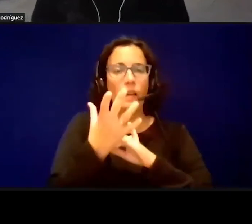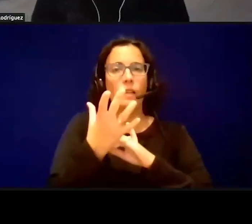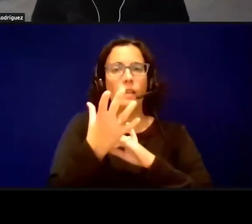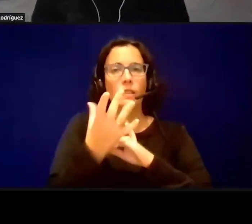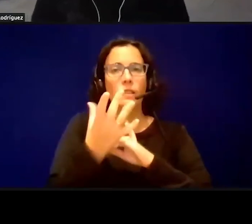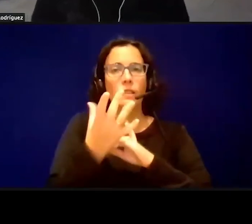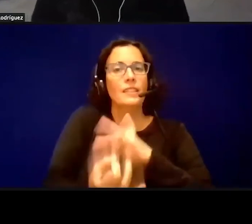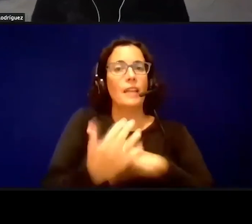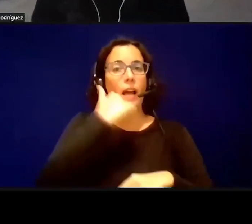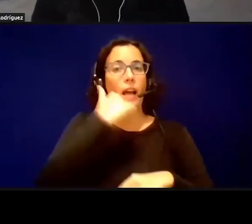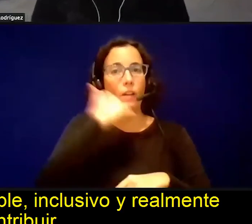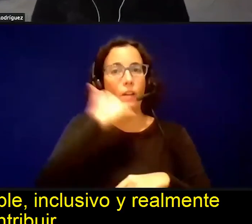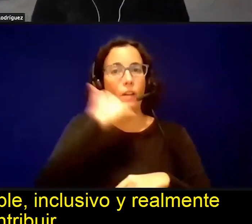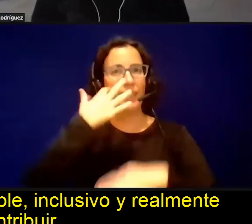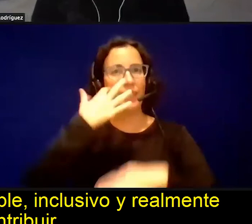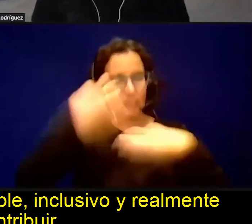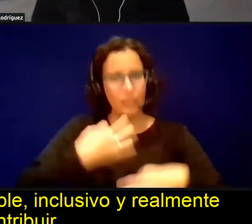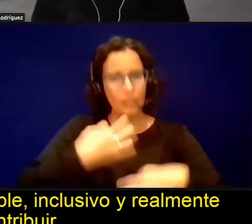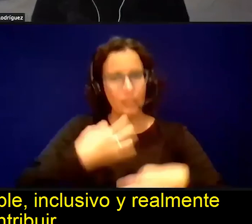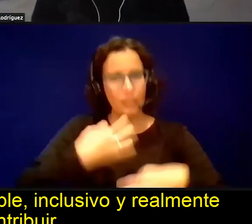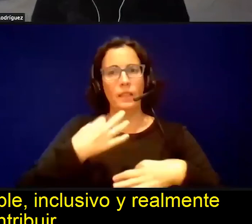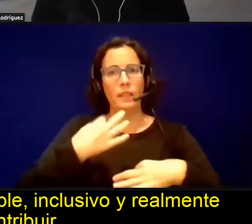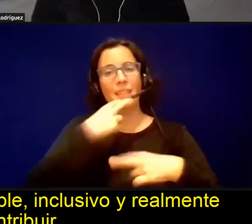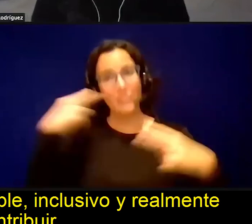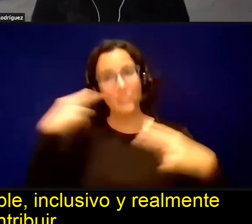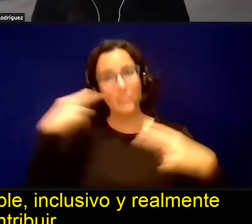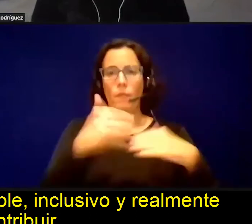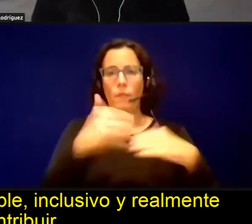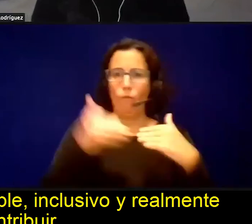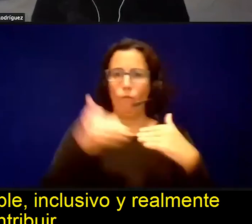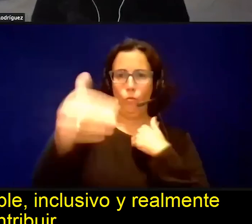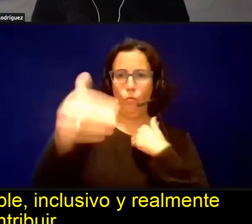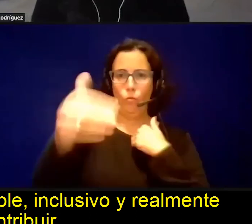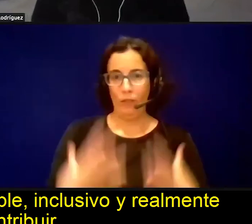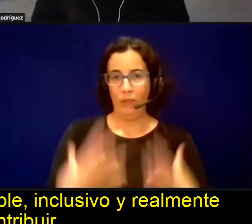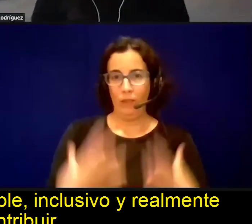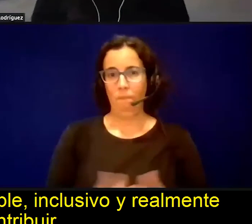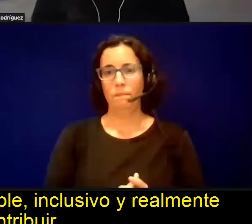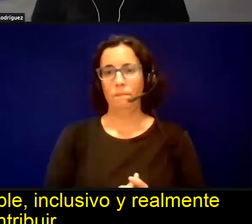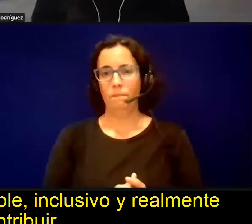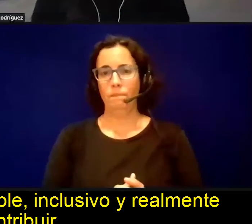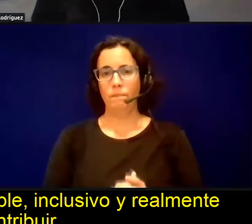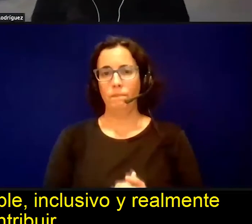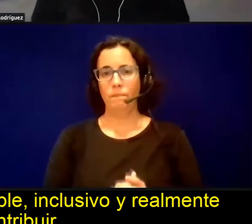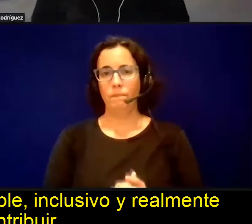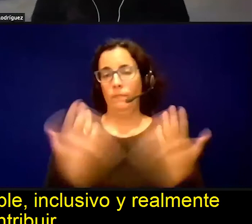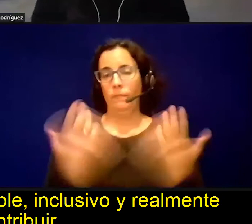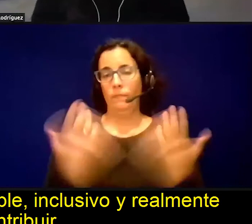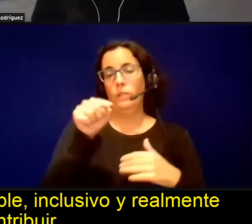responde a el futuro que nos espera. Y eso es un futuro que